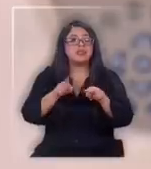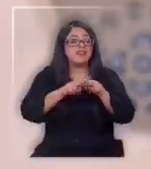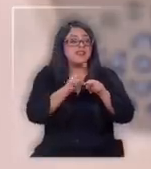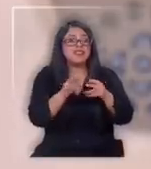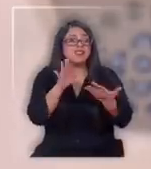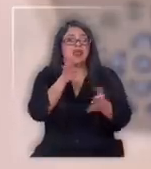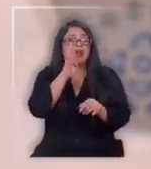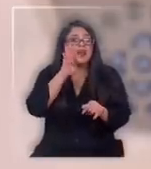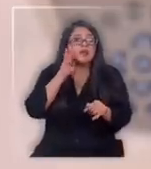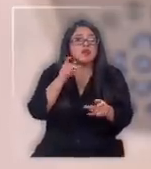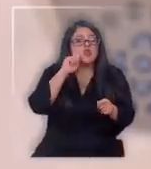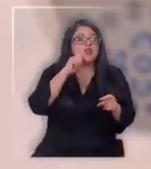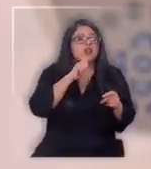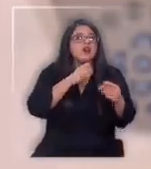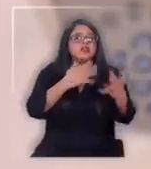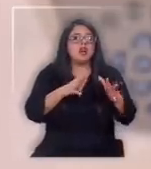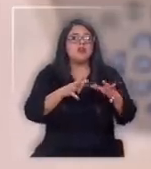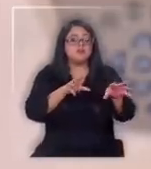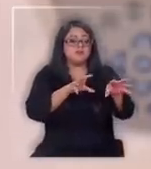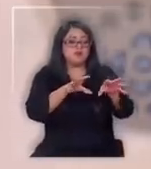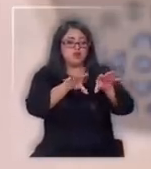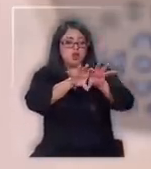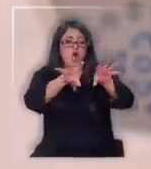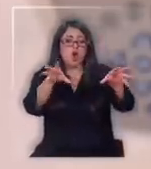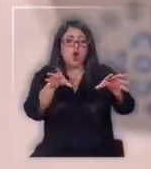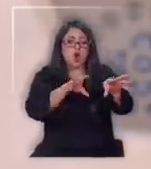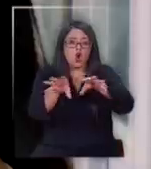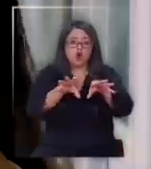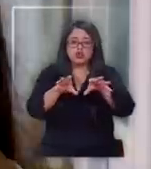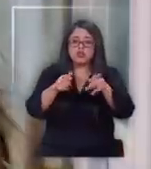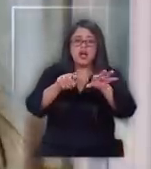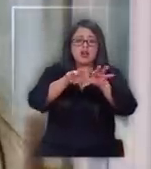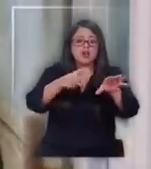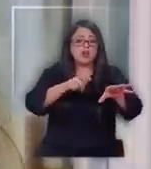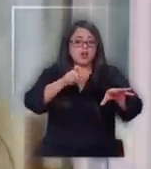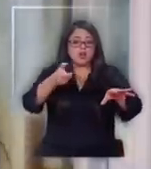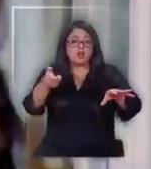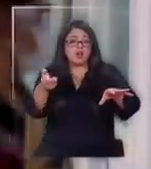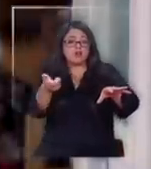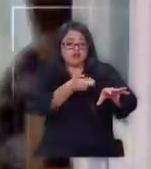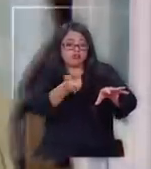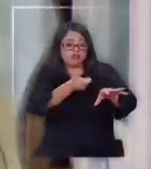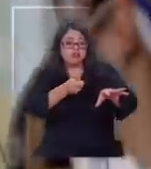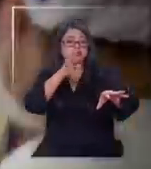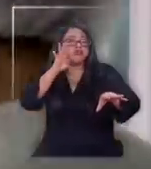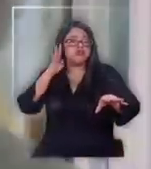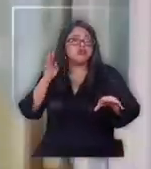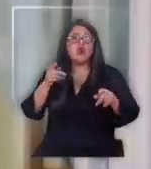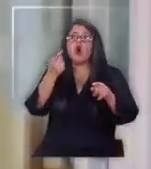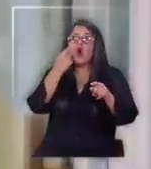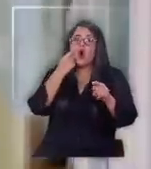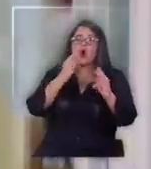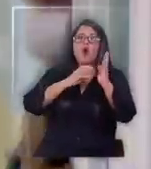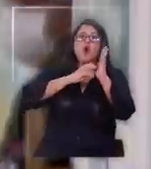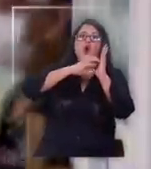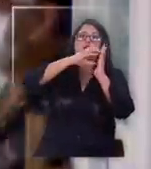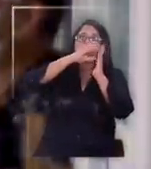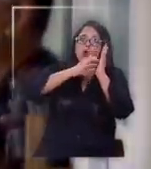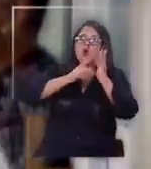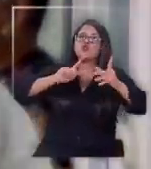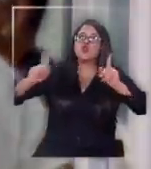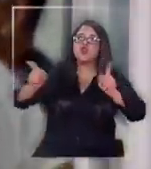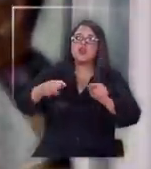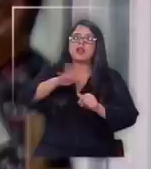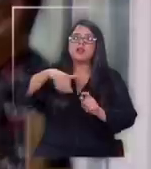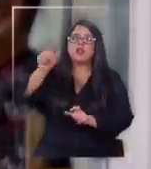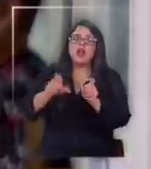hace ya para desinfectar el equipo antes de que venga otro paciente. Que el ascensor esté en el lugar, coordinar que todas las